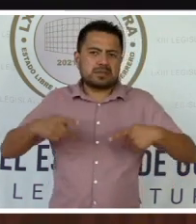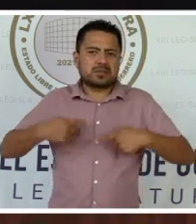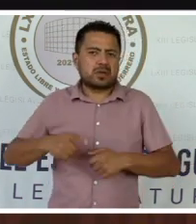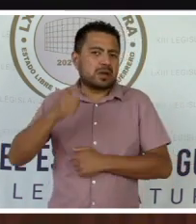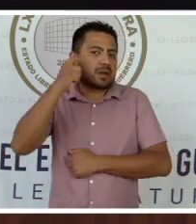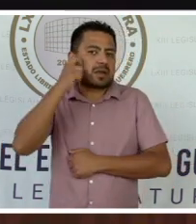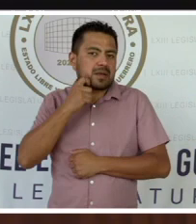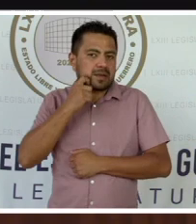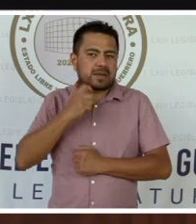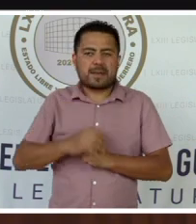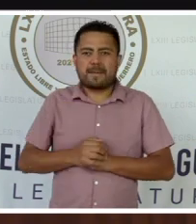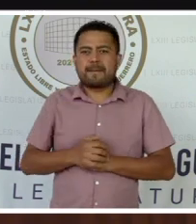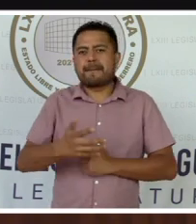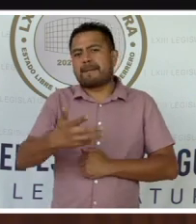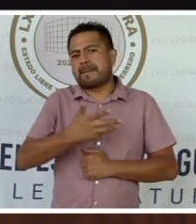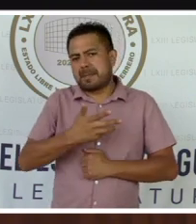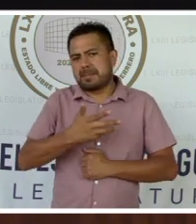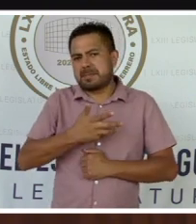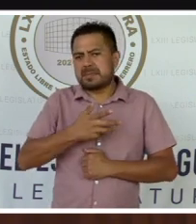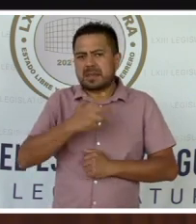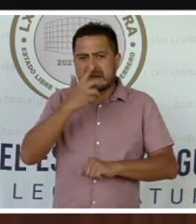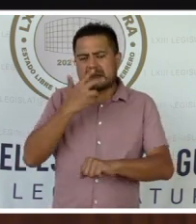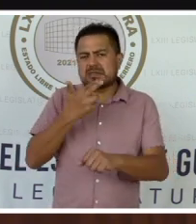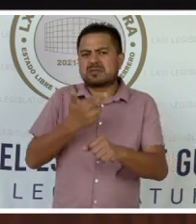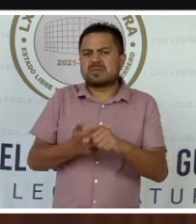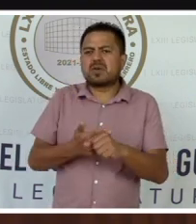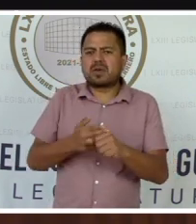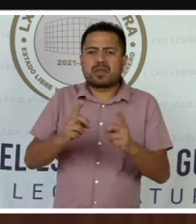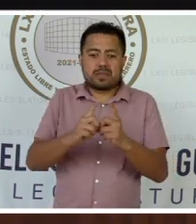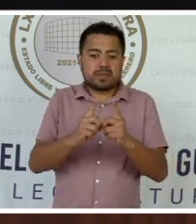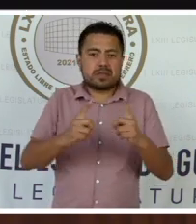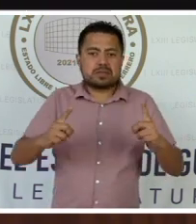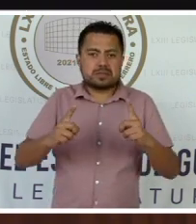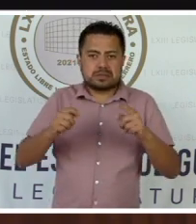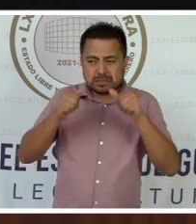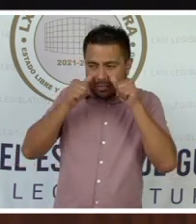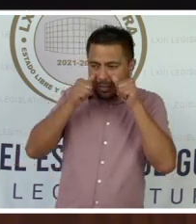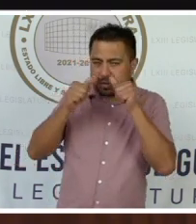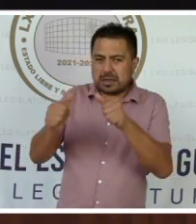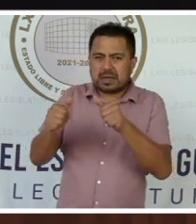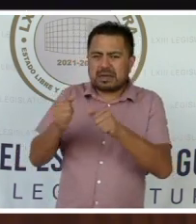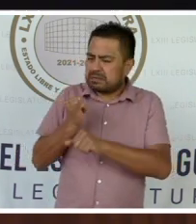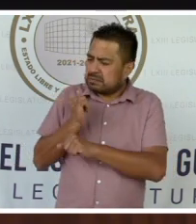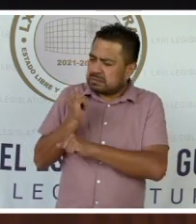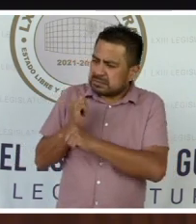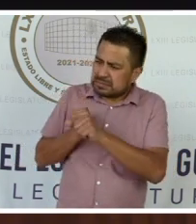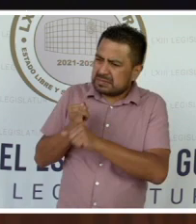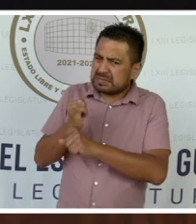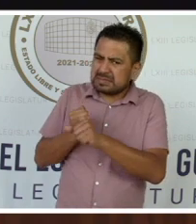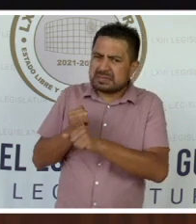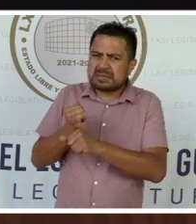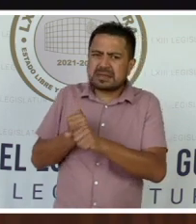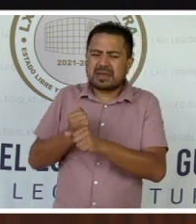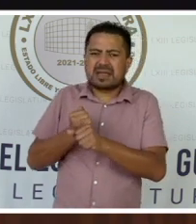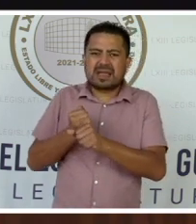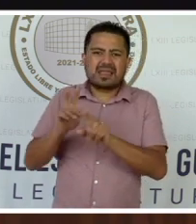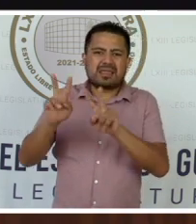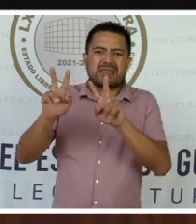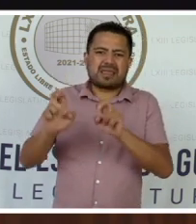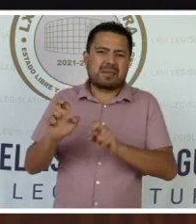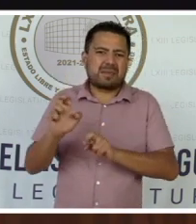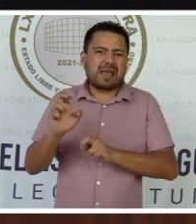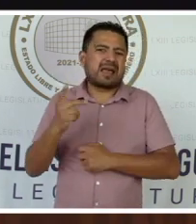y tendrá entre sus atribuciones desarrollar el seguimiento de análisis de impacto legislativo